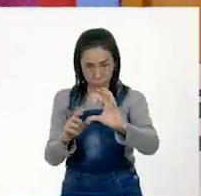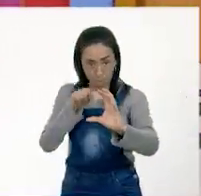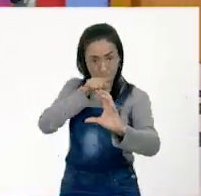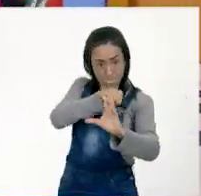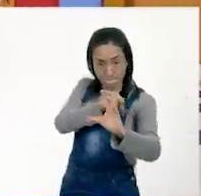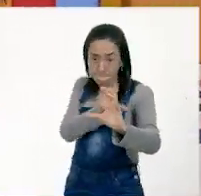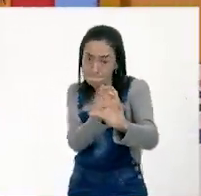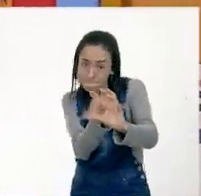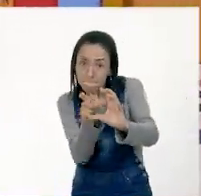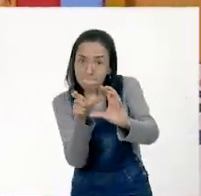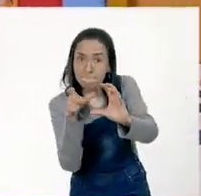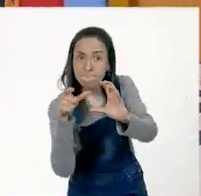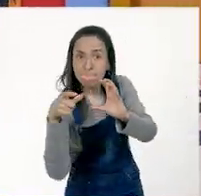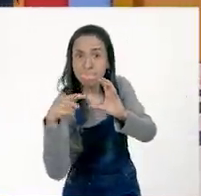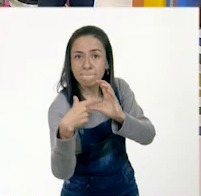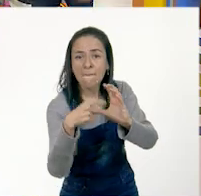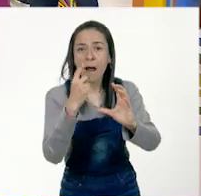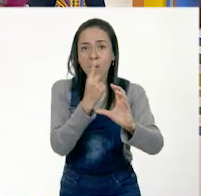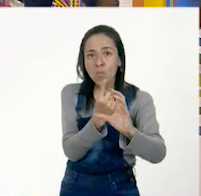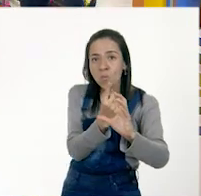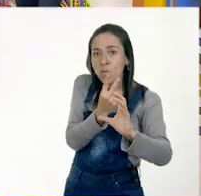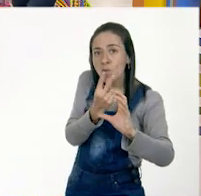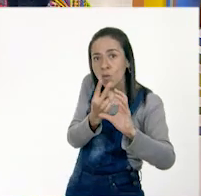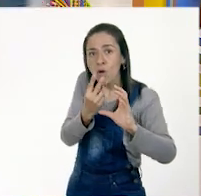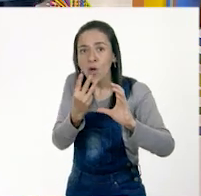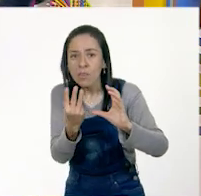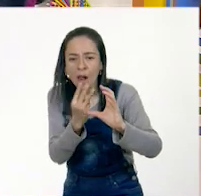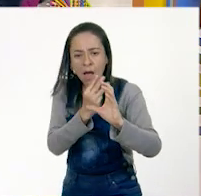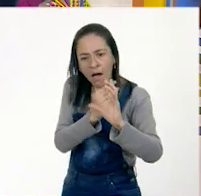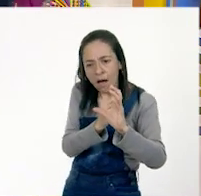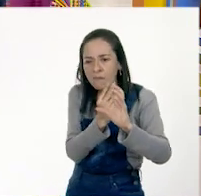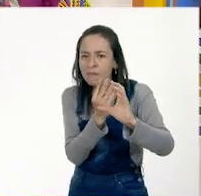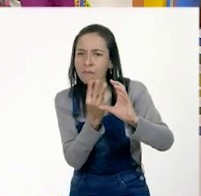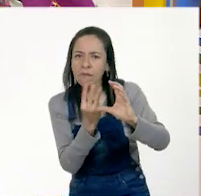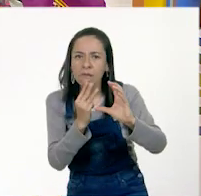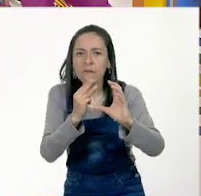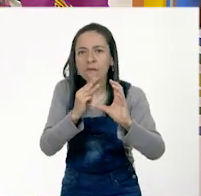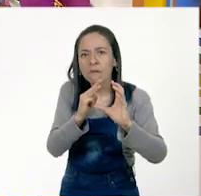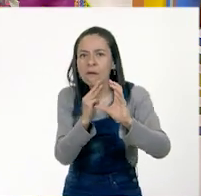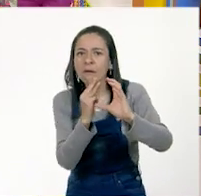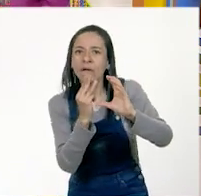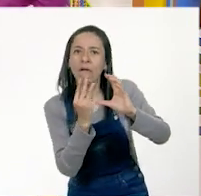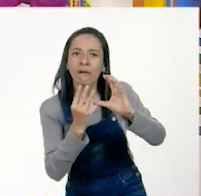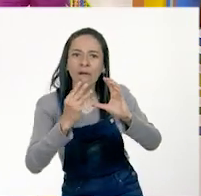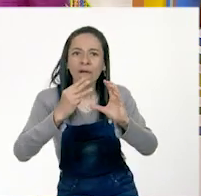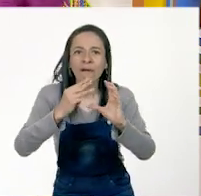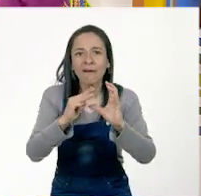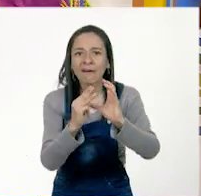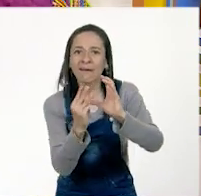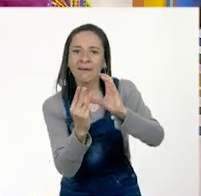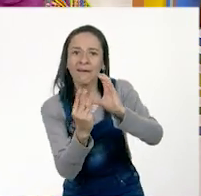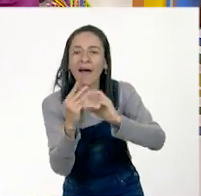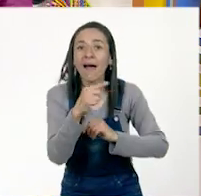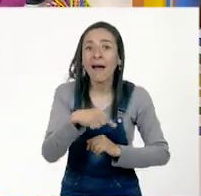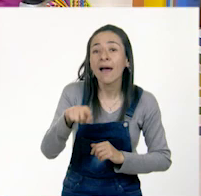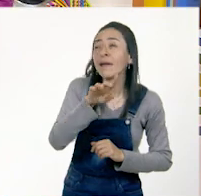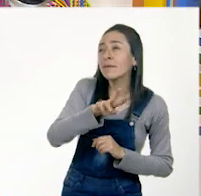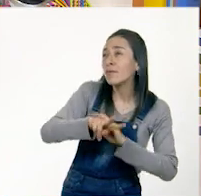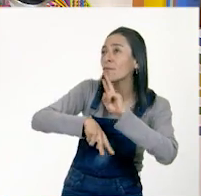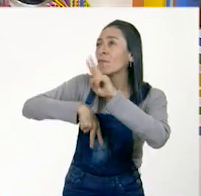Como veían que resistía, fueron a llamar otro